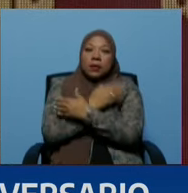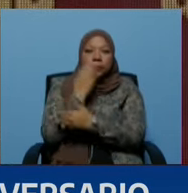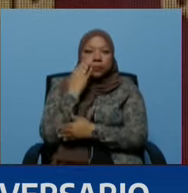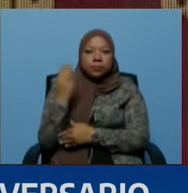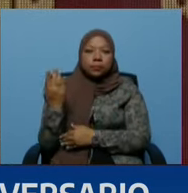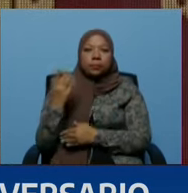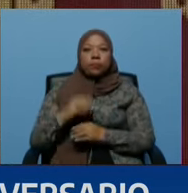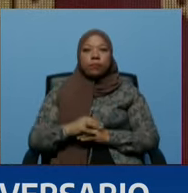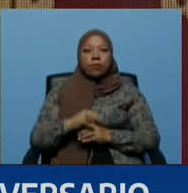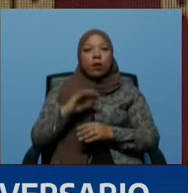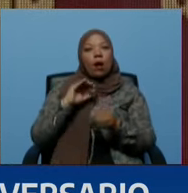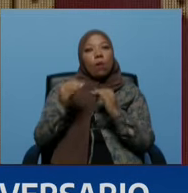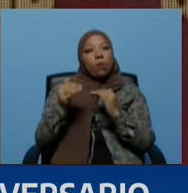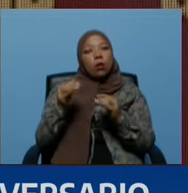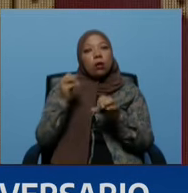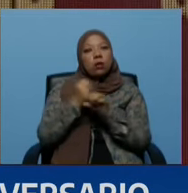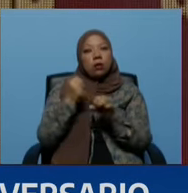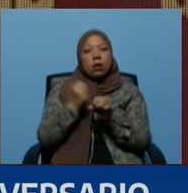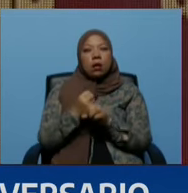Y la moral que encontré ahí,